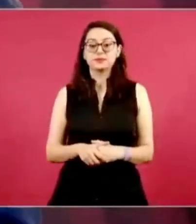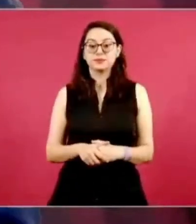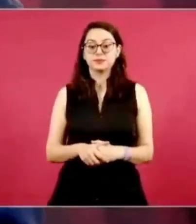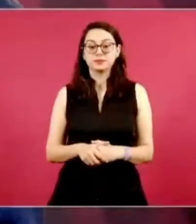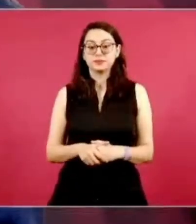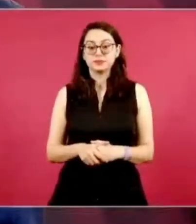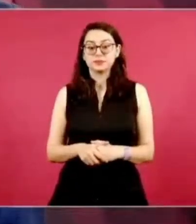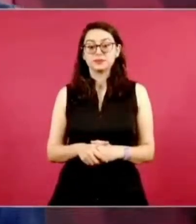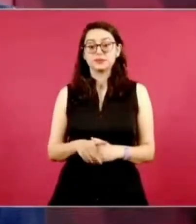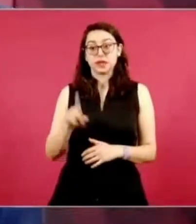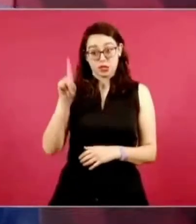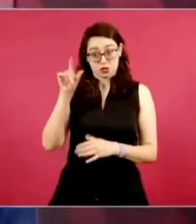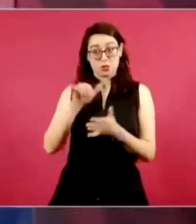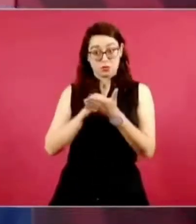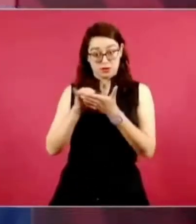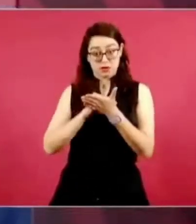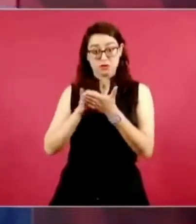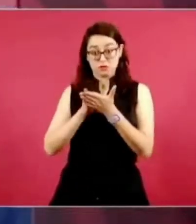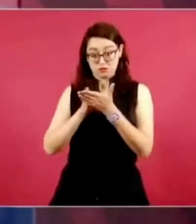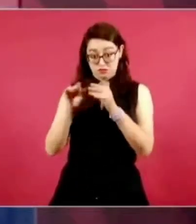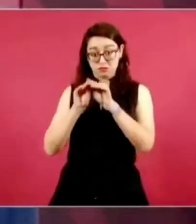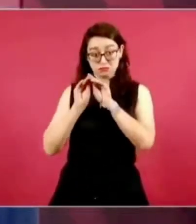lo publicó en Nueva York,